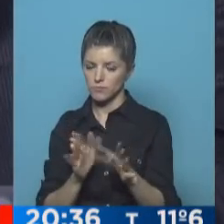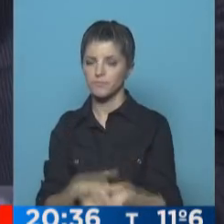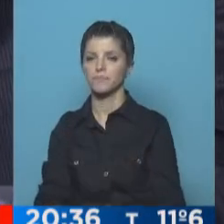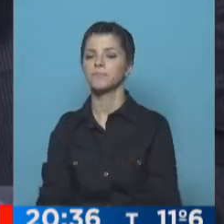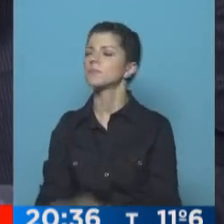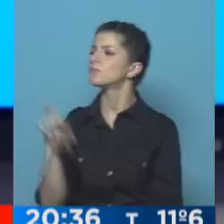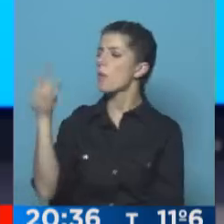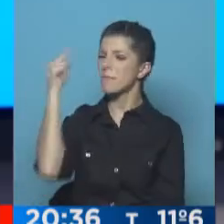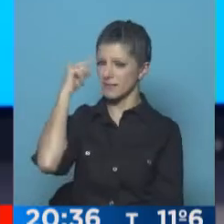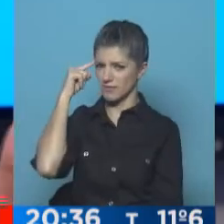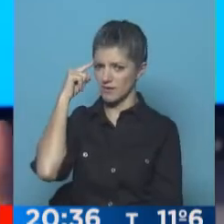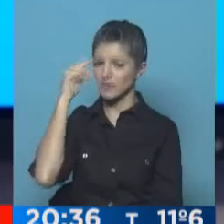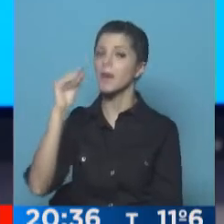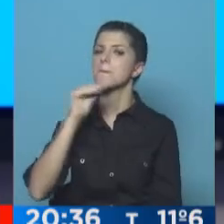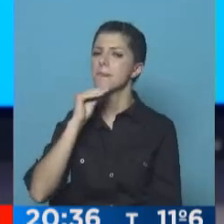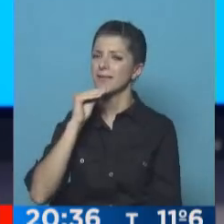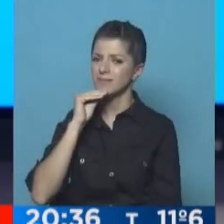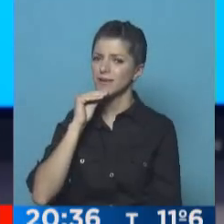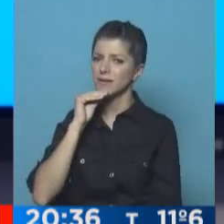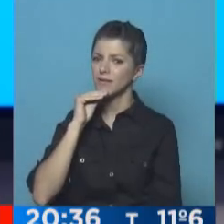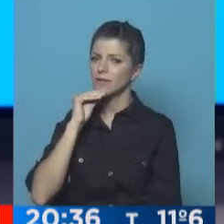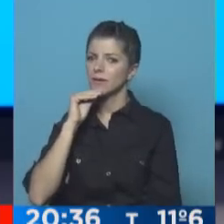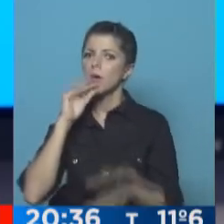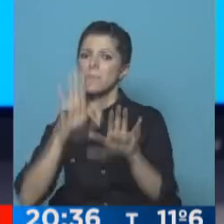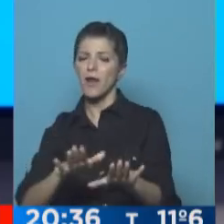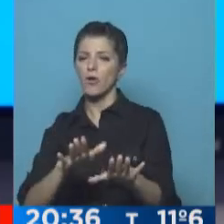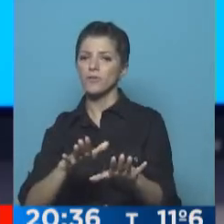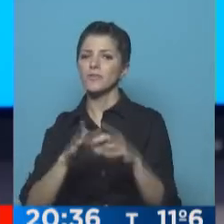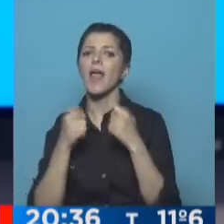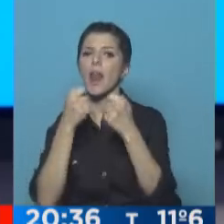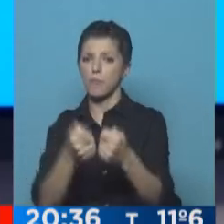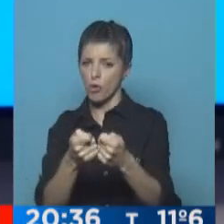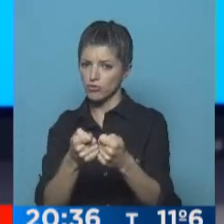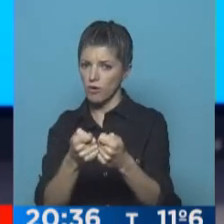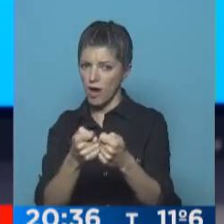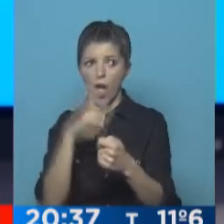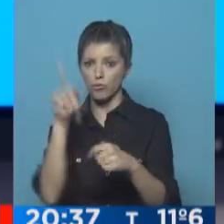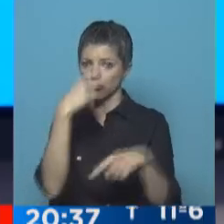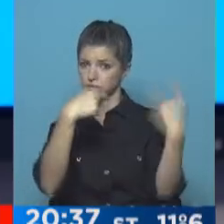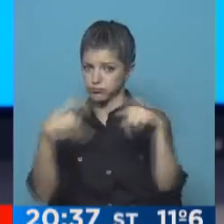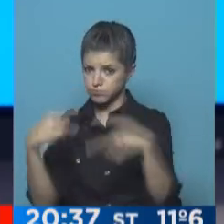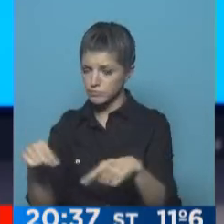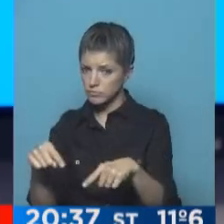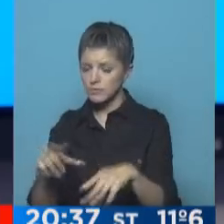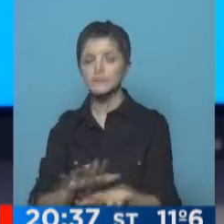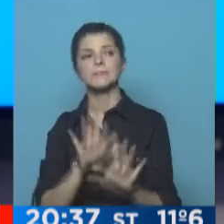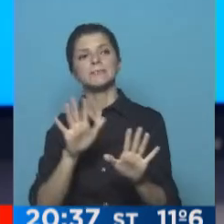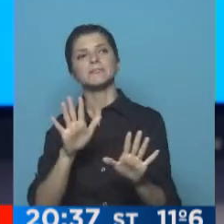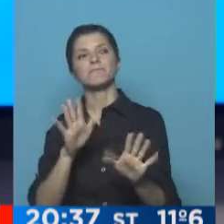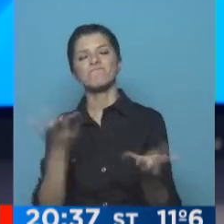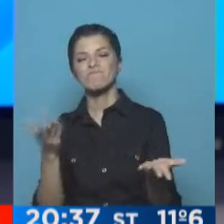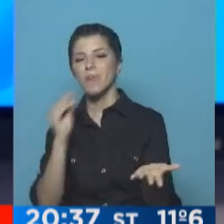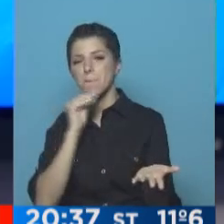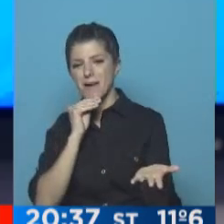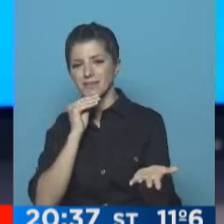¿Te parece que Massa atenuó la polarización? Sí, digamos, es Massa